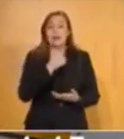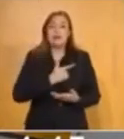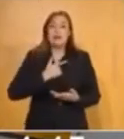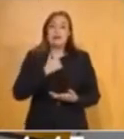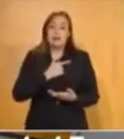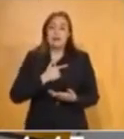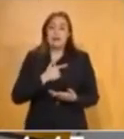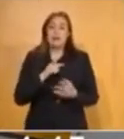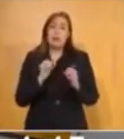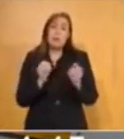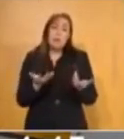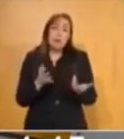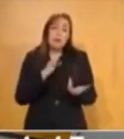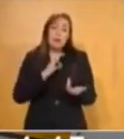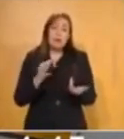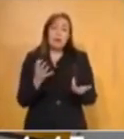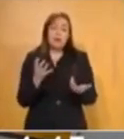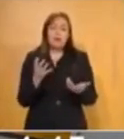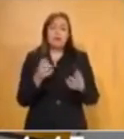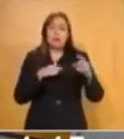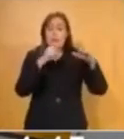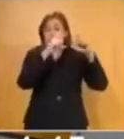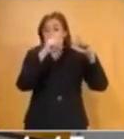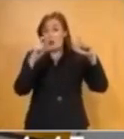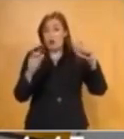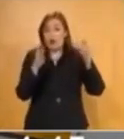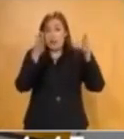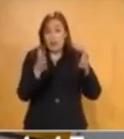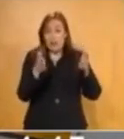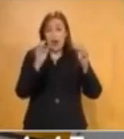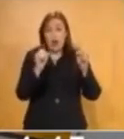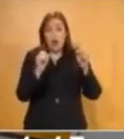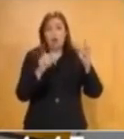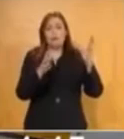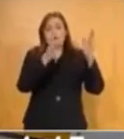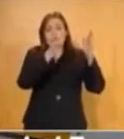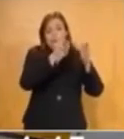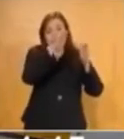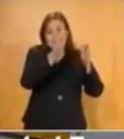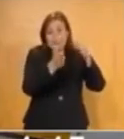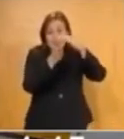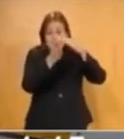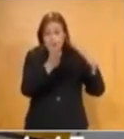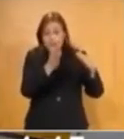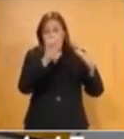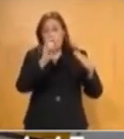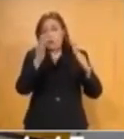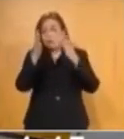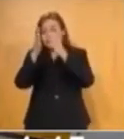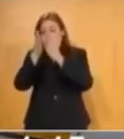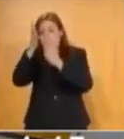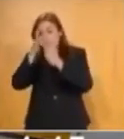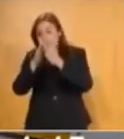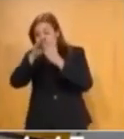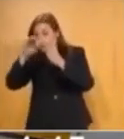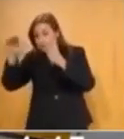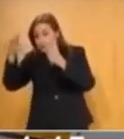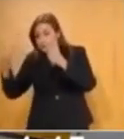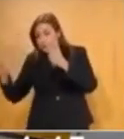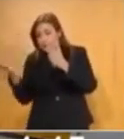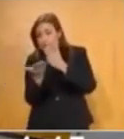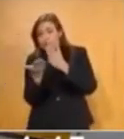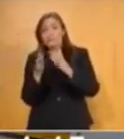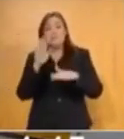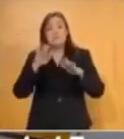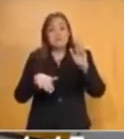poner de manera irregular o recto, según tú lo decidas. Y dentro de cada panel o recuadro vas a dibujar la historia.